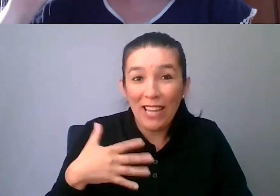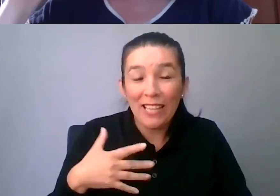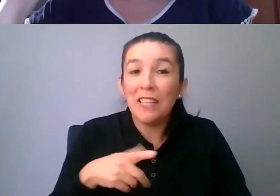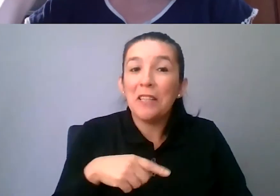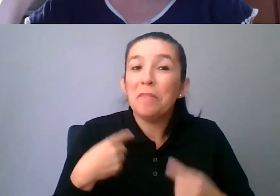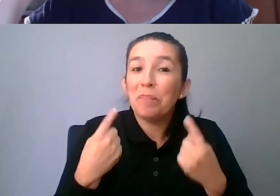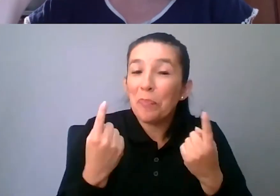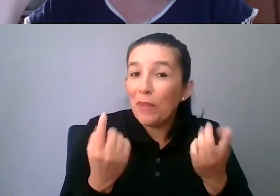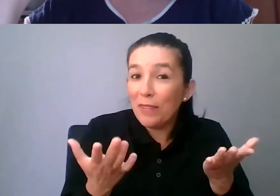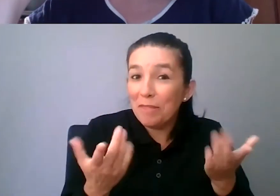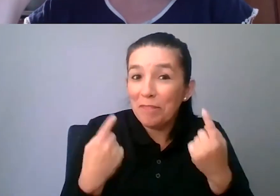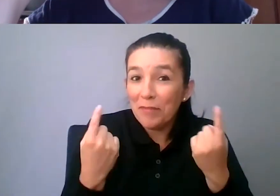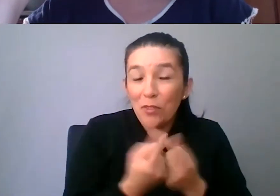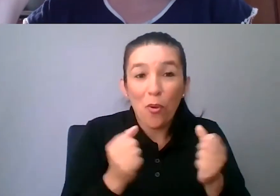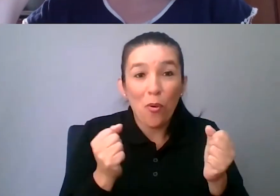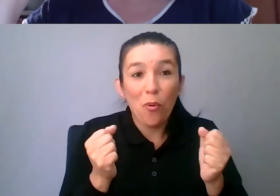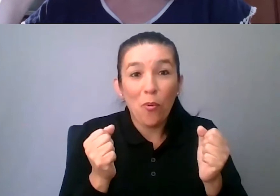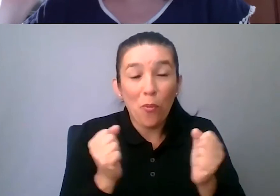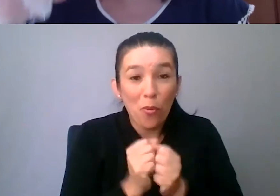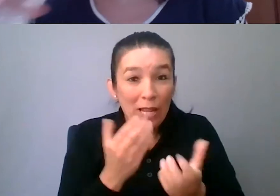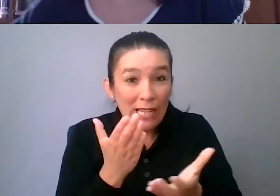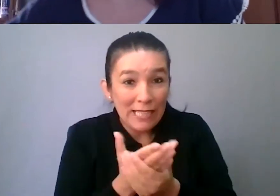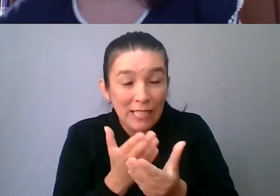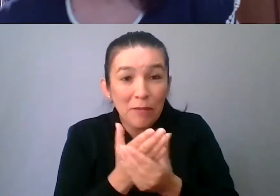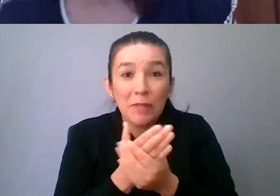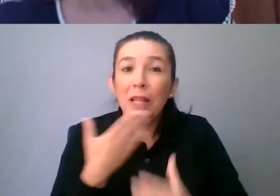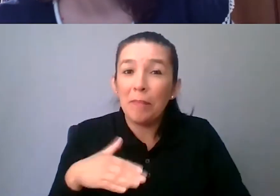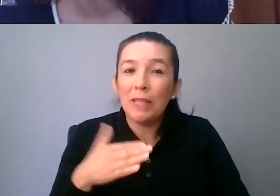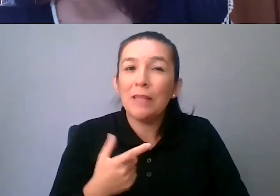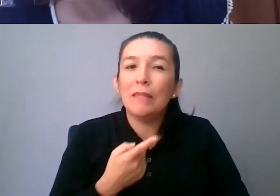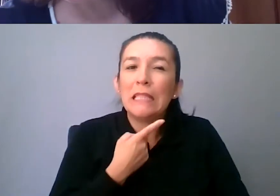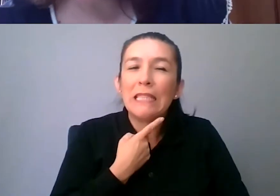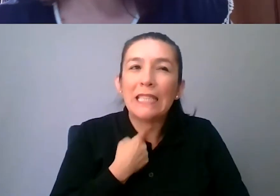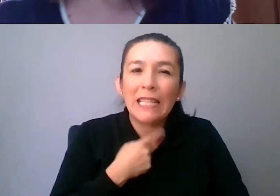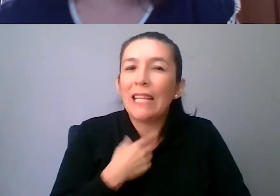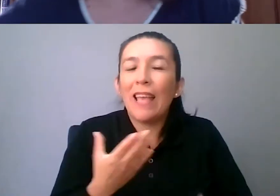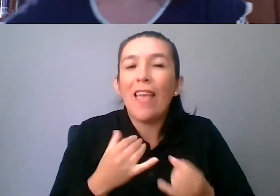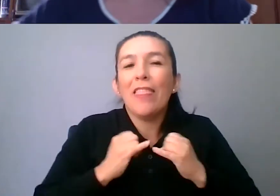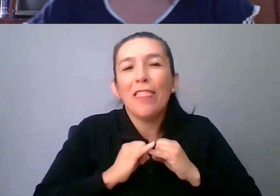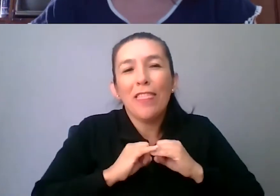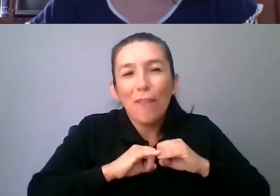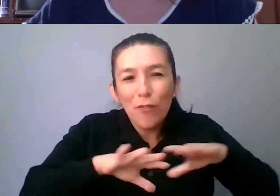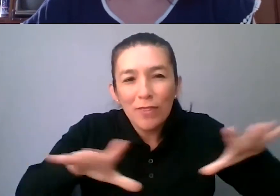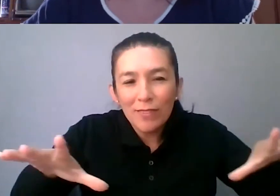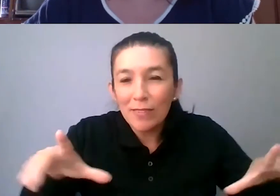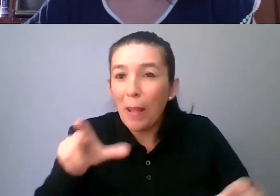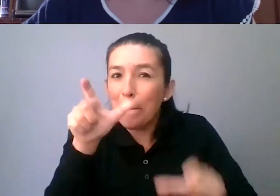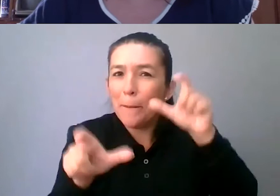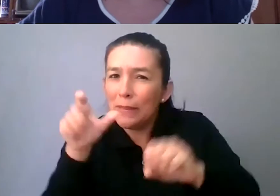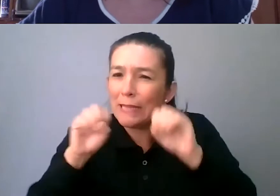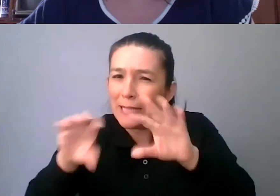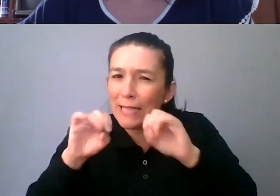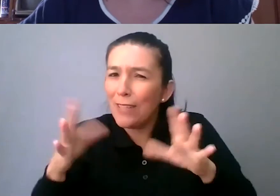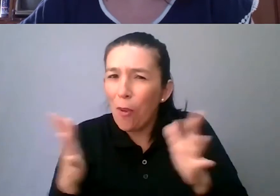nosotros, junto con tener este archivo, nos interesa difundirlo y enseñarle a las personas a hacer las figuras